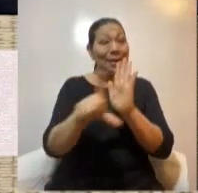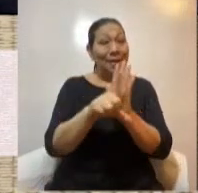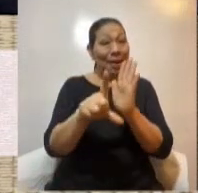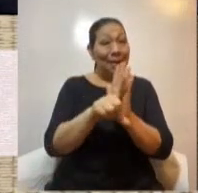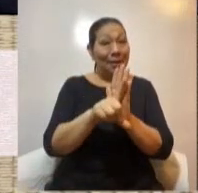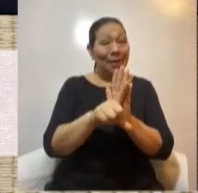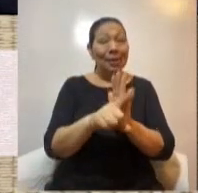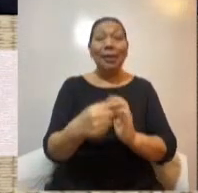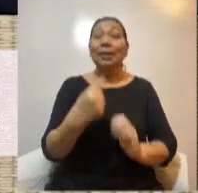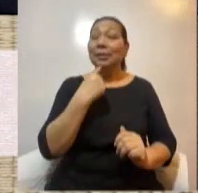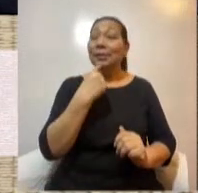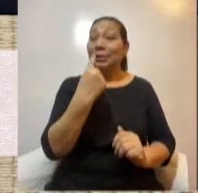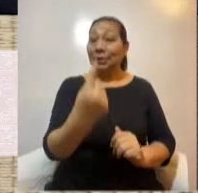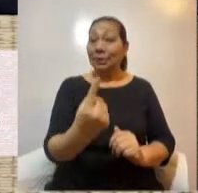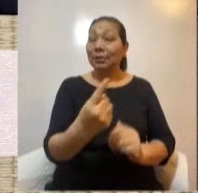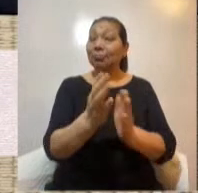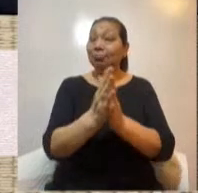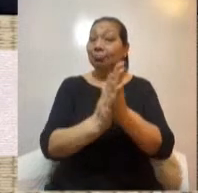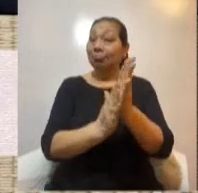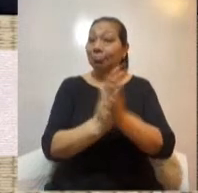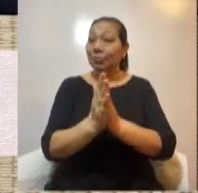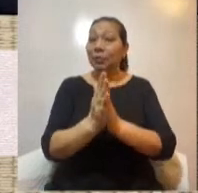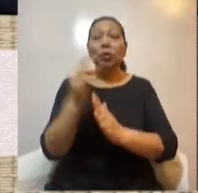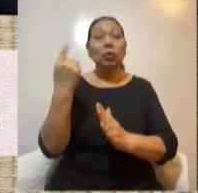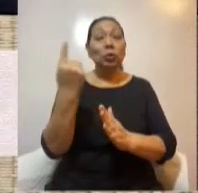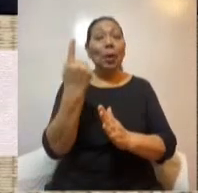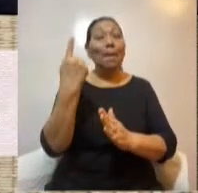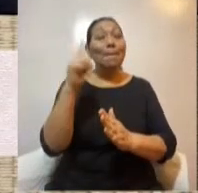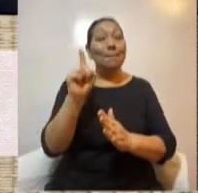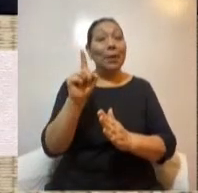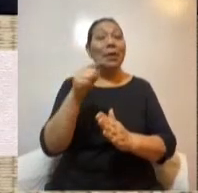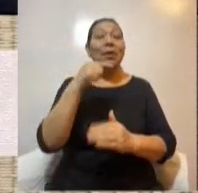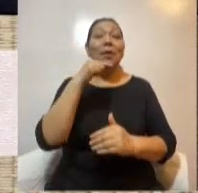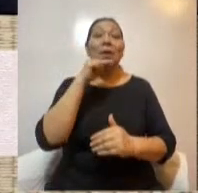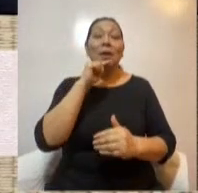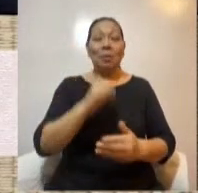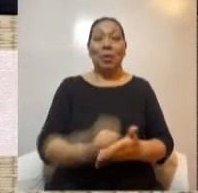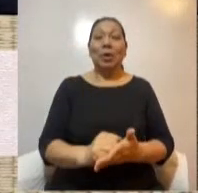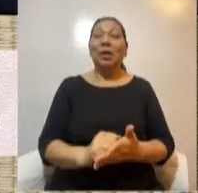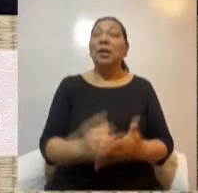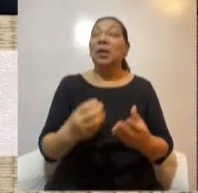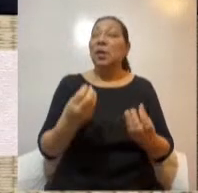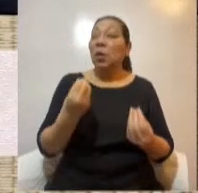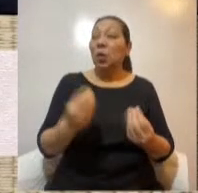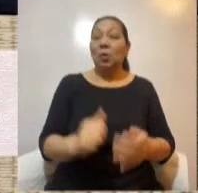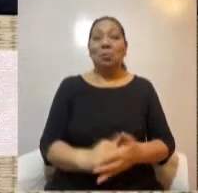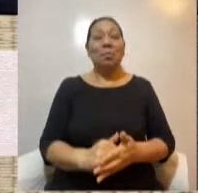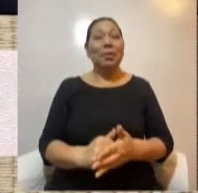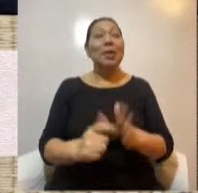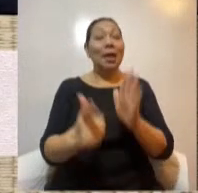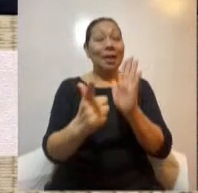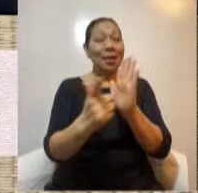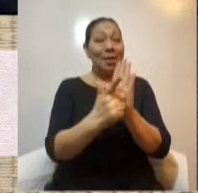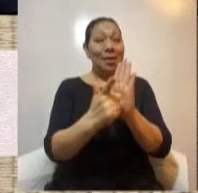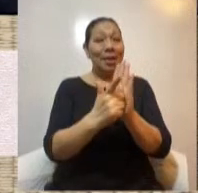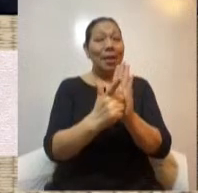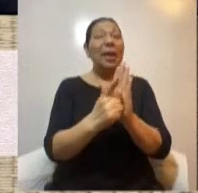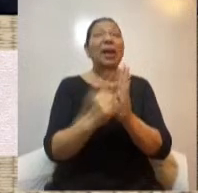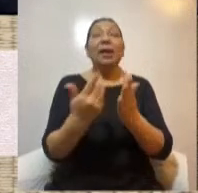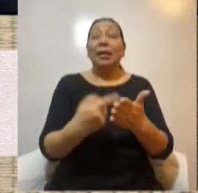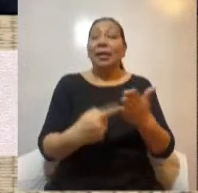que la ley establecía ese beneficio solo para las mujeres, es decir, la